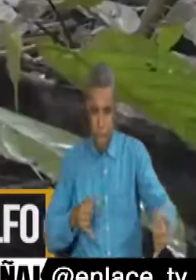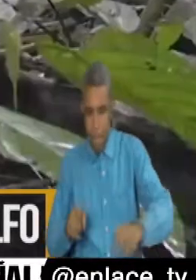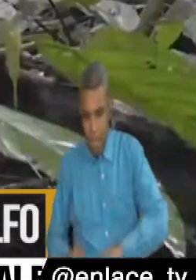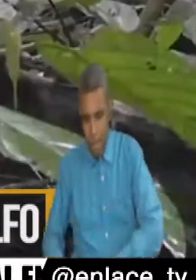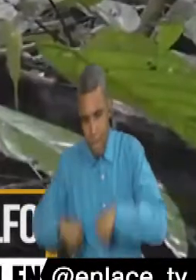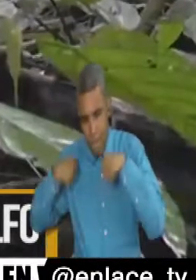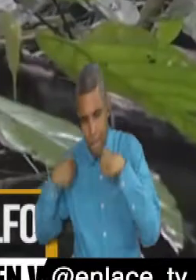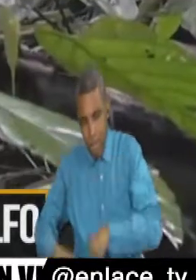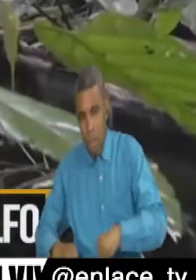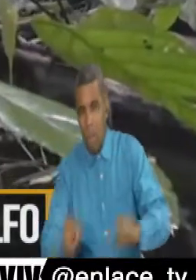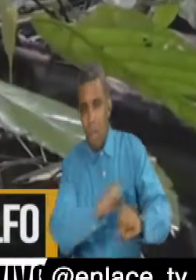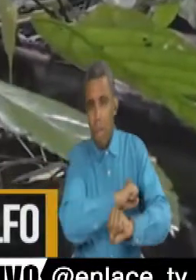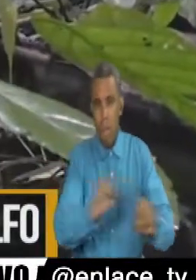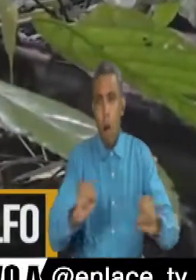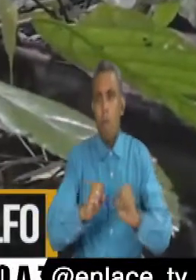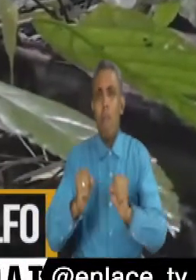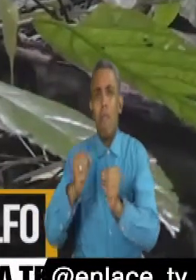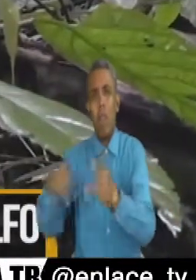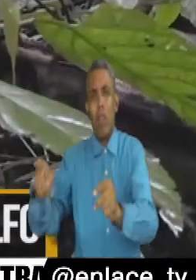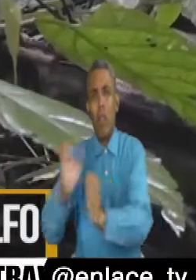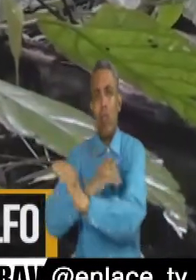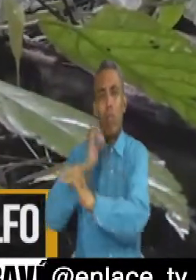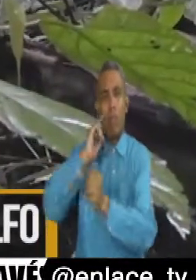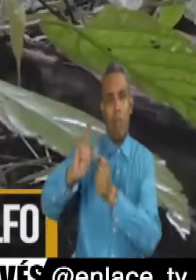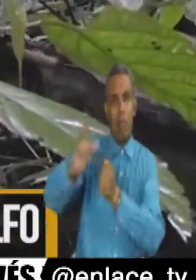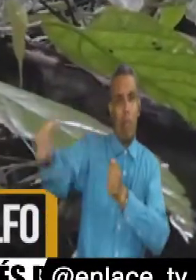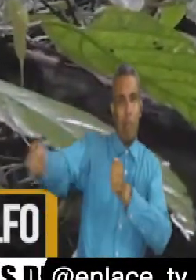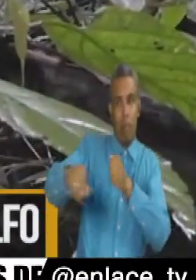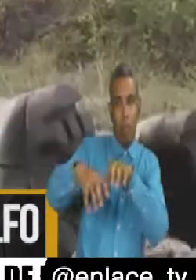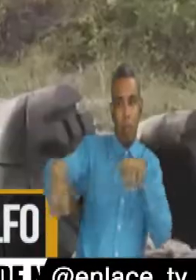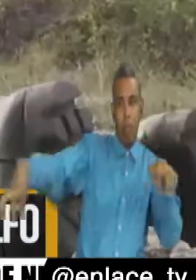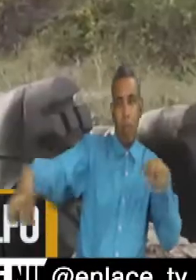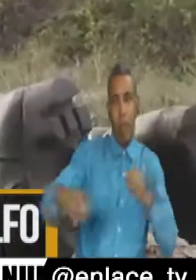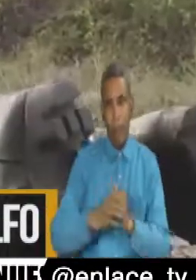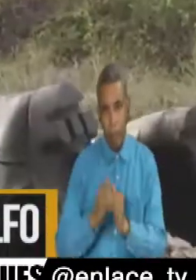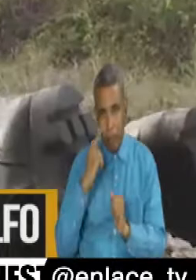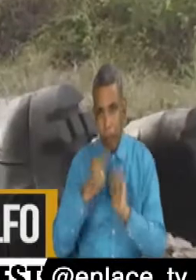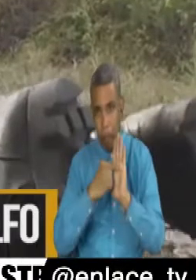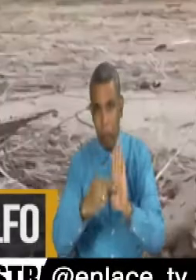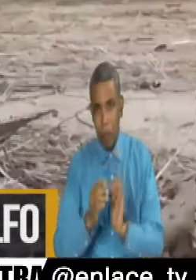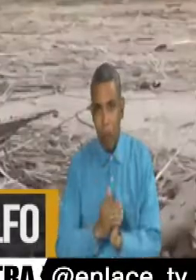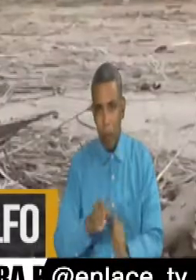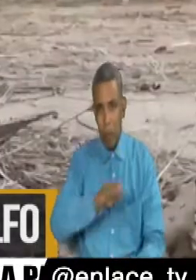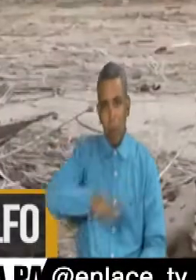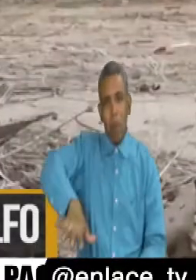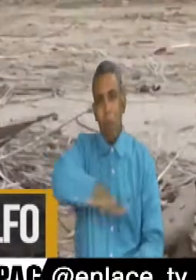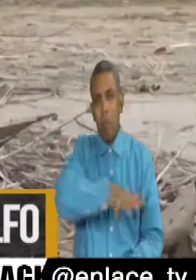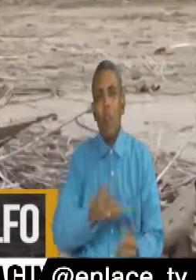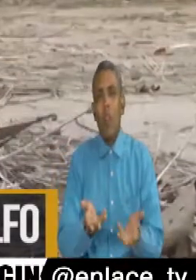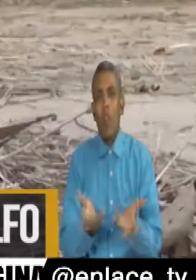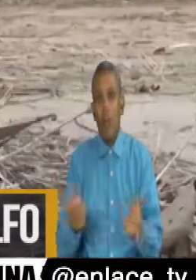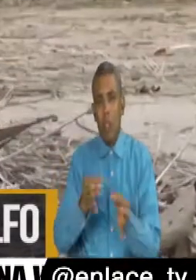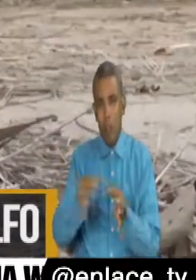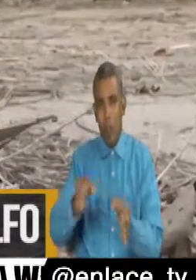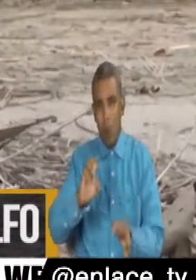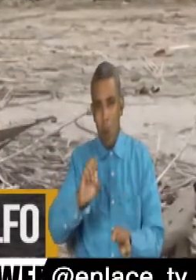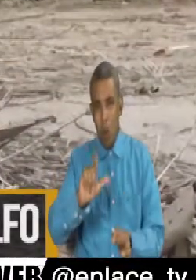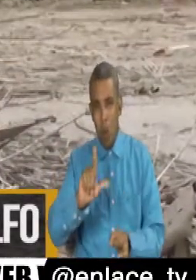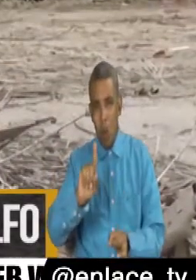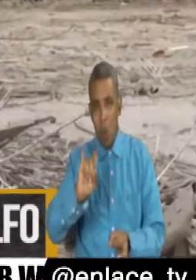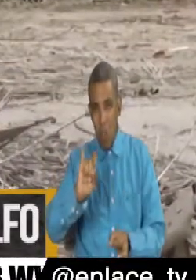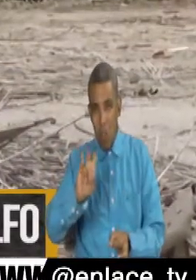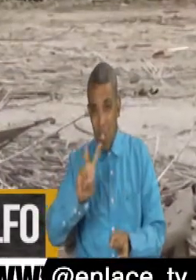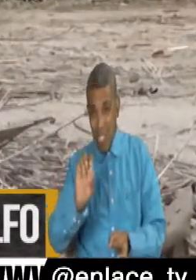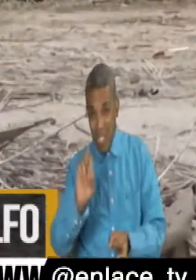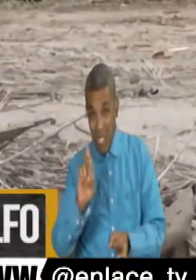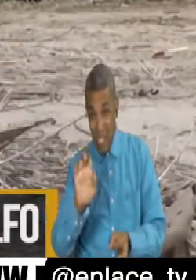en una operación militar en la vereda Nueva Delhi del corregimiento Olivares, jurisdicción del sur de Bolívar. Hasta allí llegaron las tropas quienes por